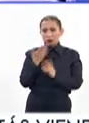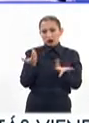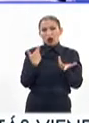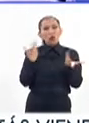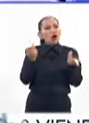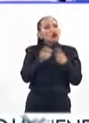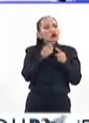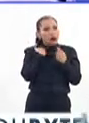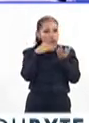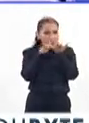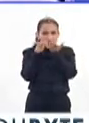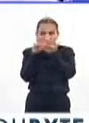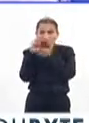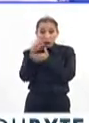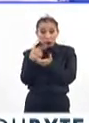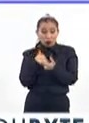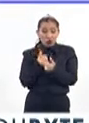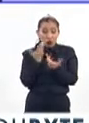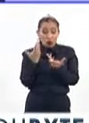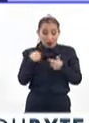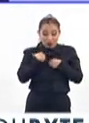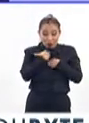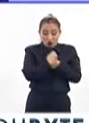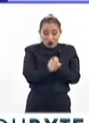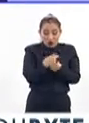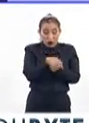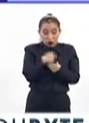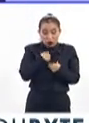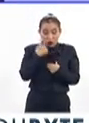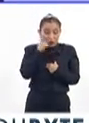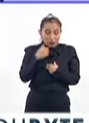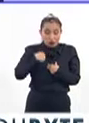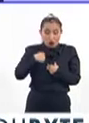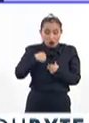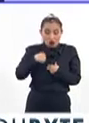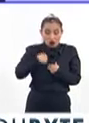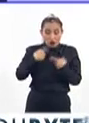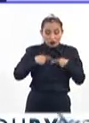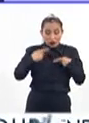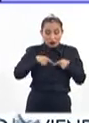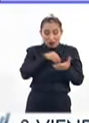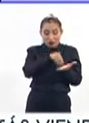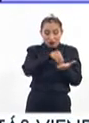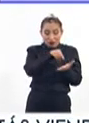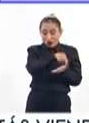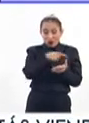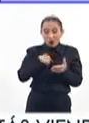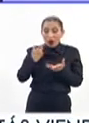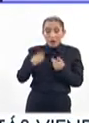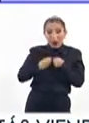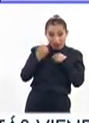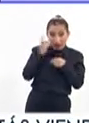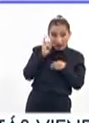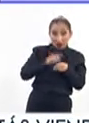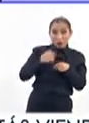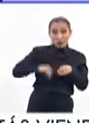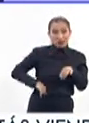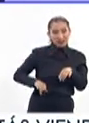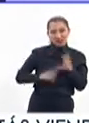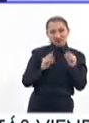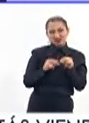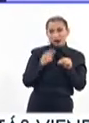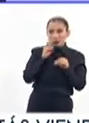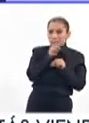es de donde se alimenta, honestamente, se alimenta de mí, pero pues no puedo ser yo siempre el personaje, ¿no? No me pasan tantas cosas, mi vida no es tan